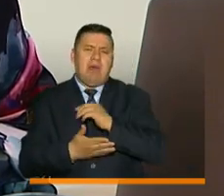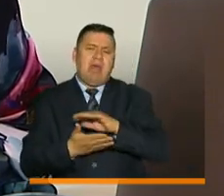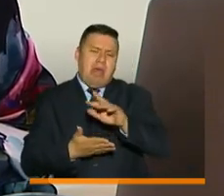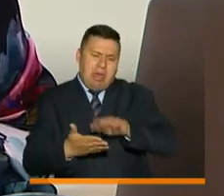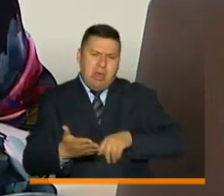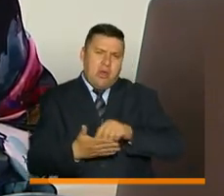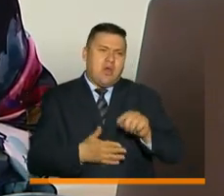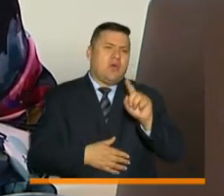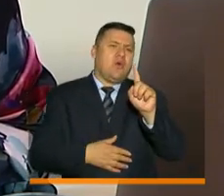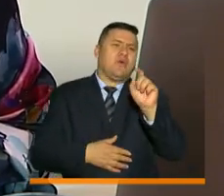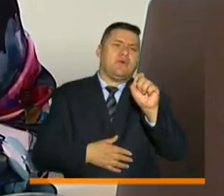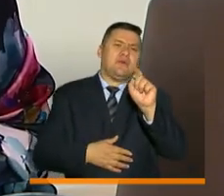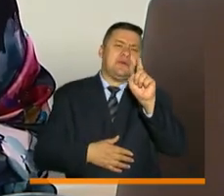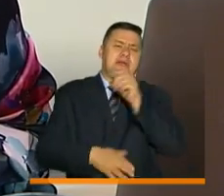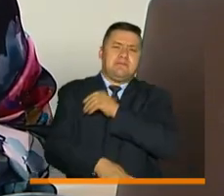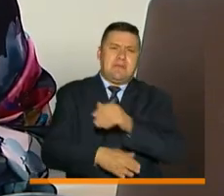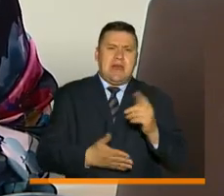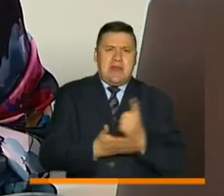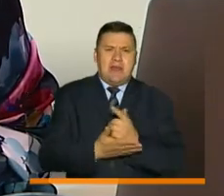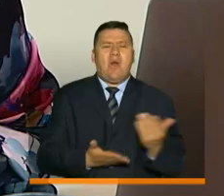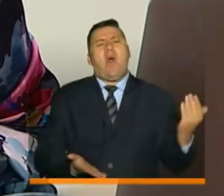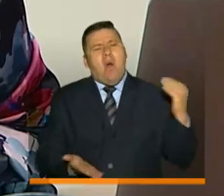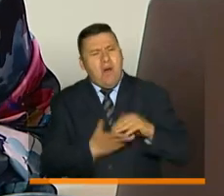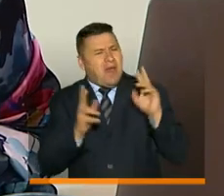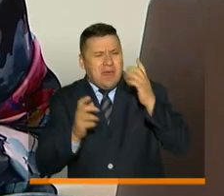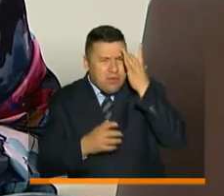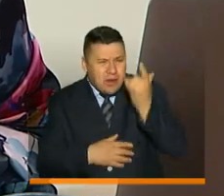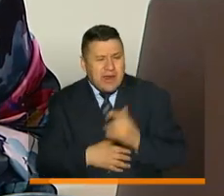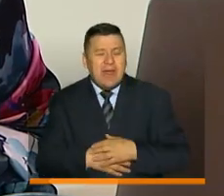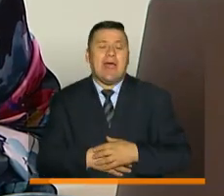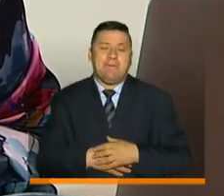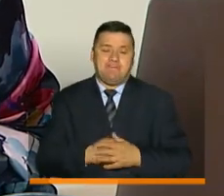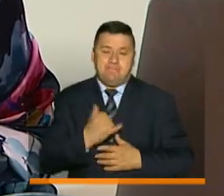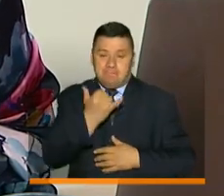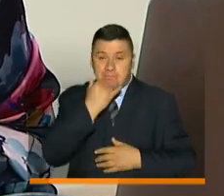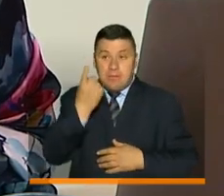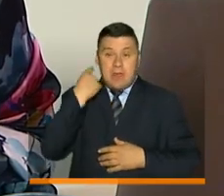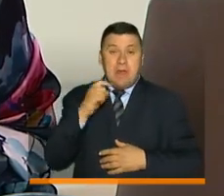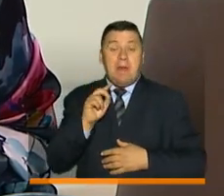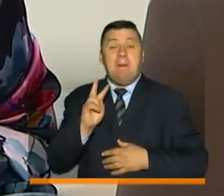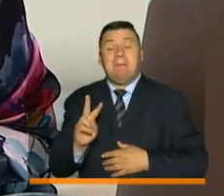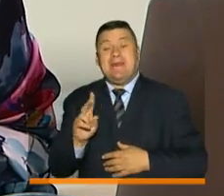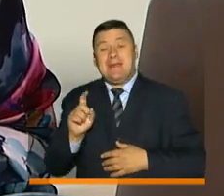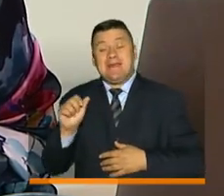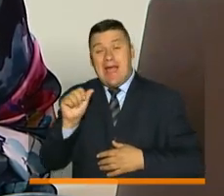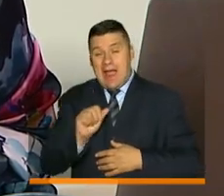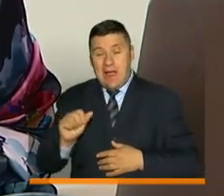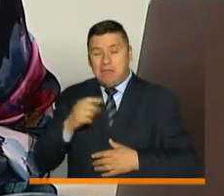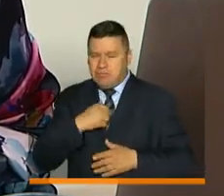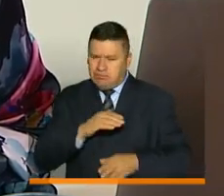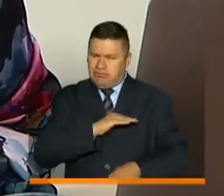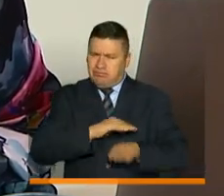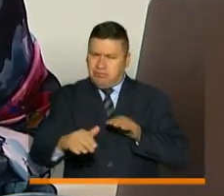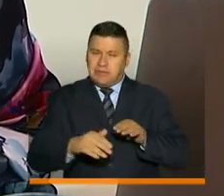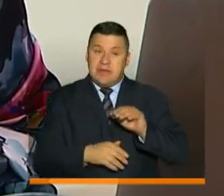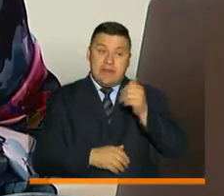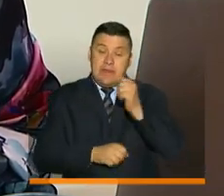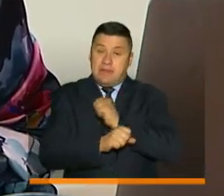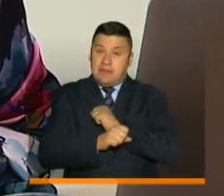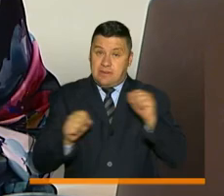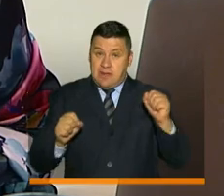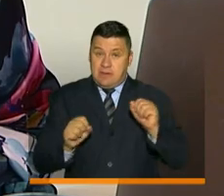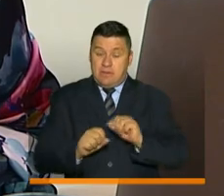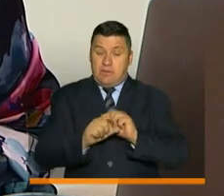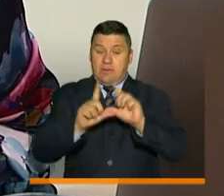más de 1.6 millones. ¿Y por qué lo vuelvo a traer hoy? Porque resulta que el día 26 de agosto les hago una invitación a las 10 de la mañana